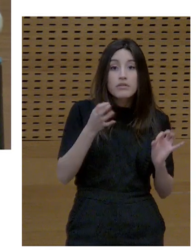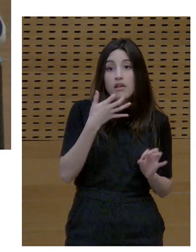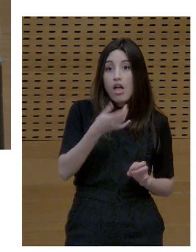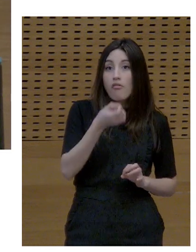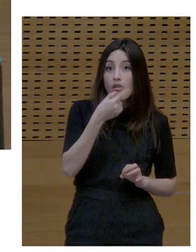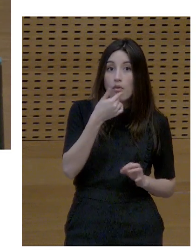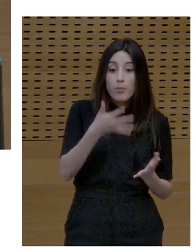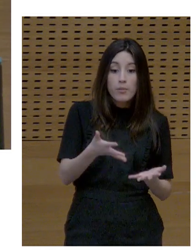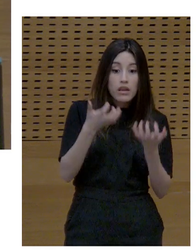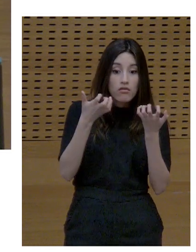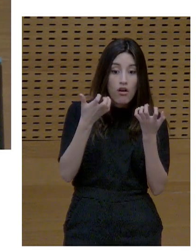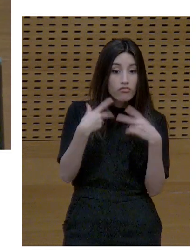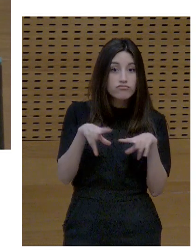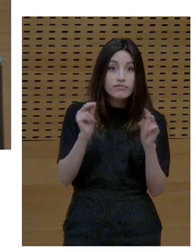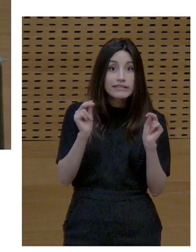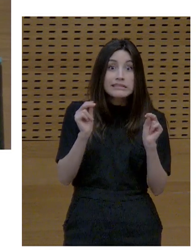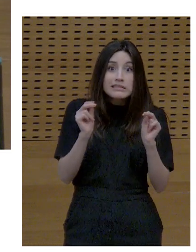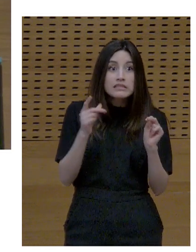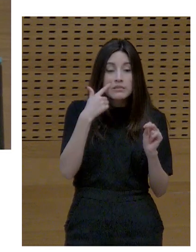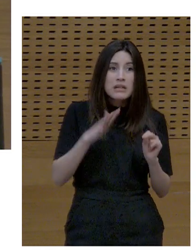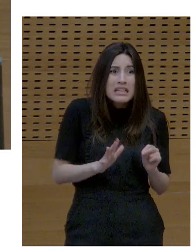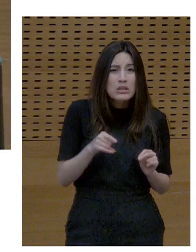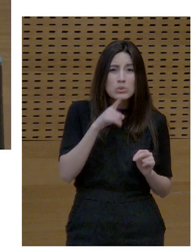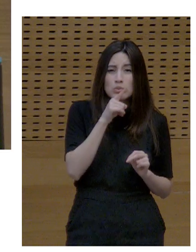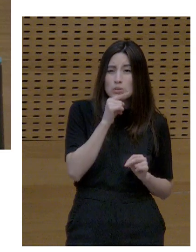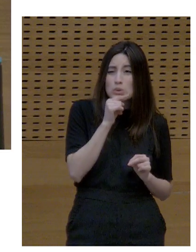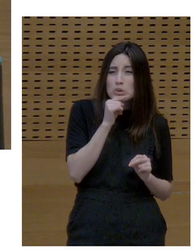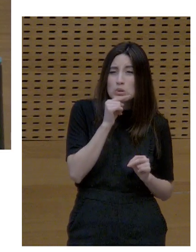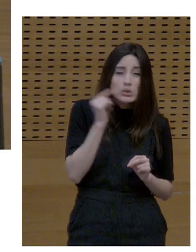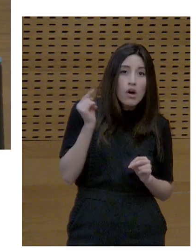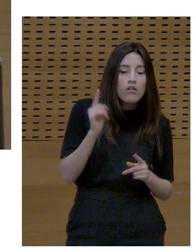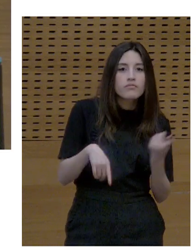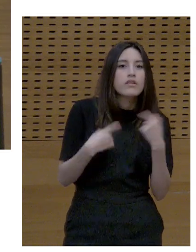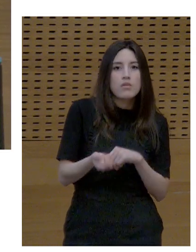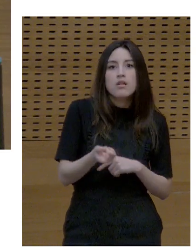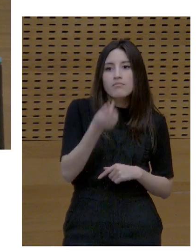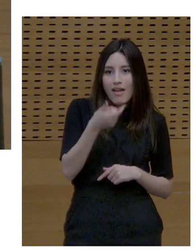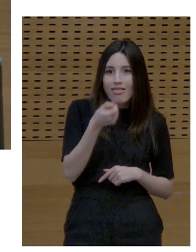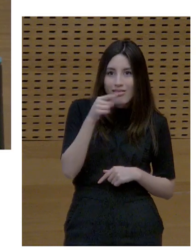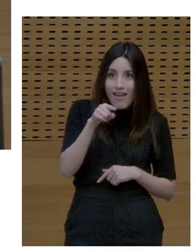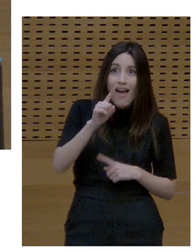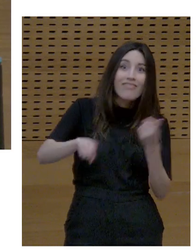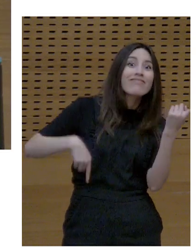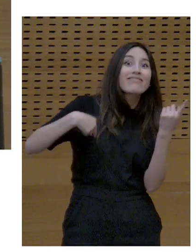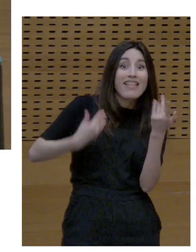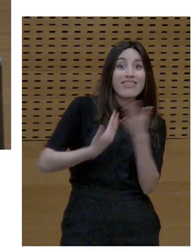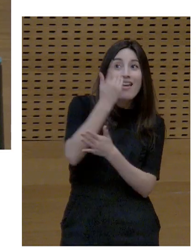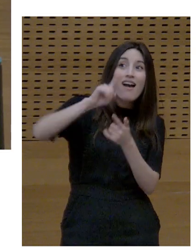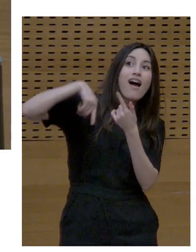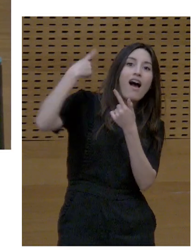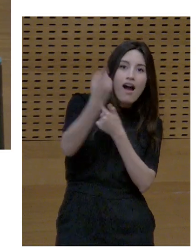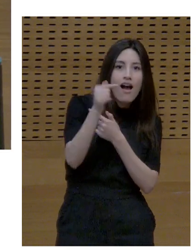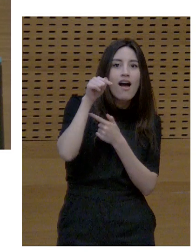un dolor por todo el cuerpo que no se le quita hasta que empieza el efecto de la pastilla siguiente. Entonces sabemos que ese es